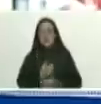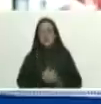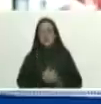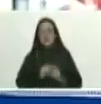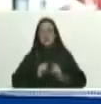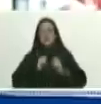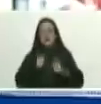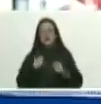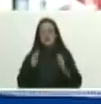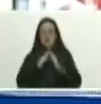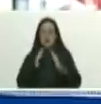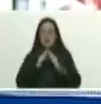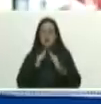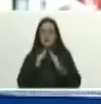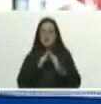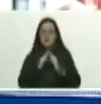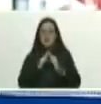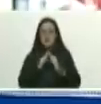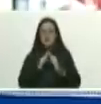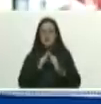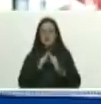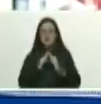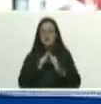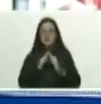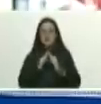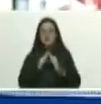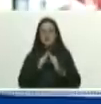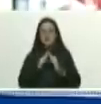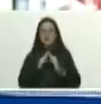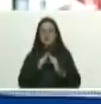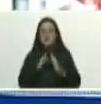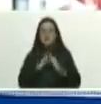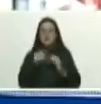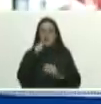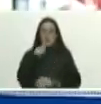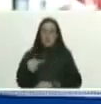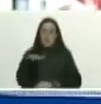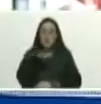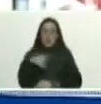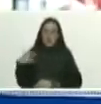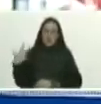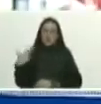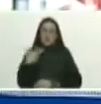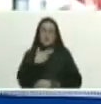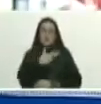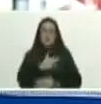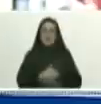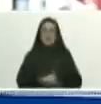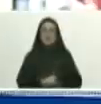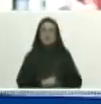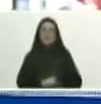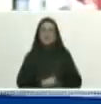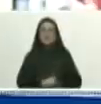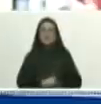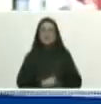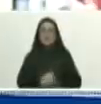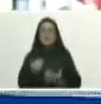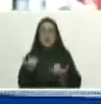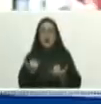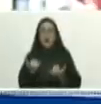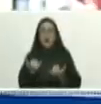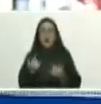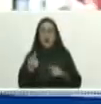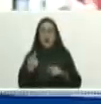estamos entregando sus viviendas a el pueblo de Tejería. Y ahora viene otra